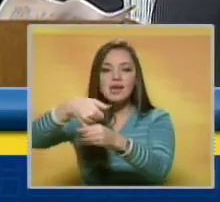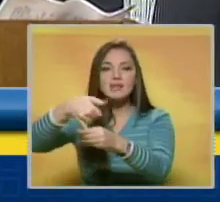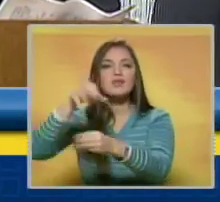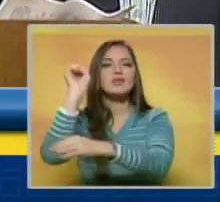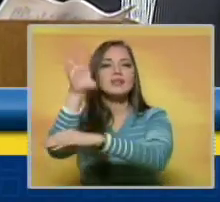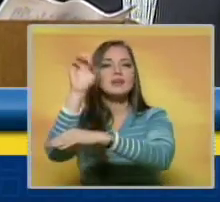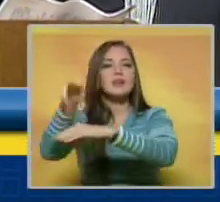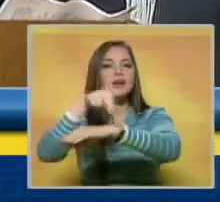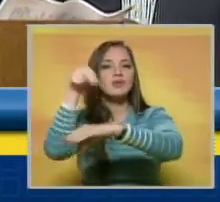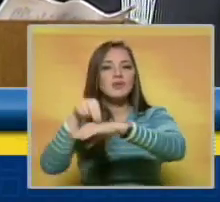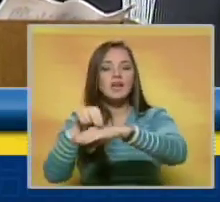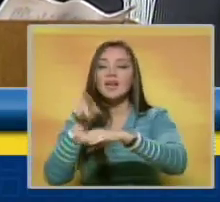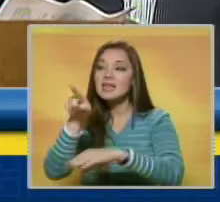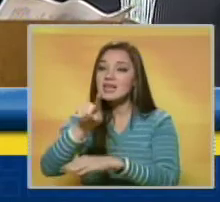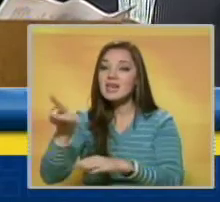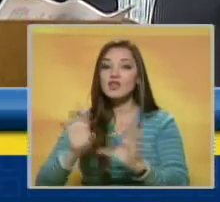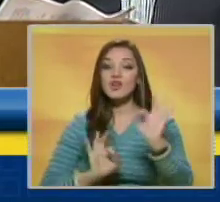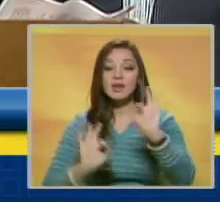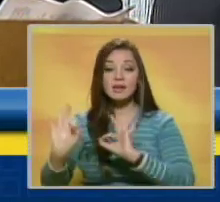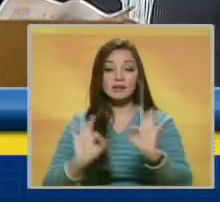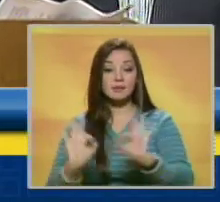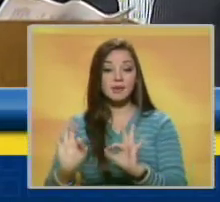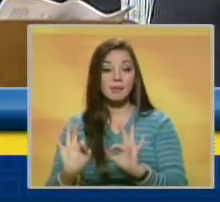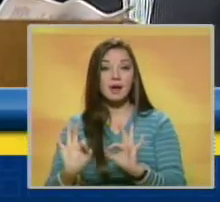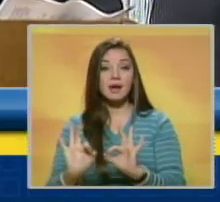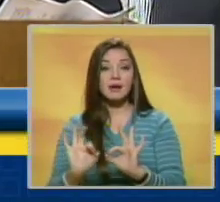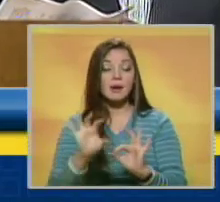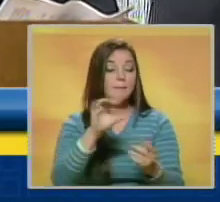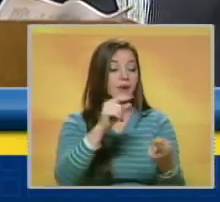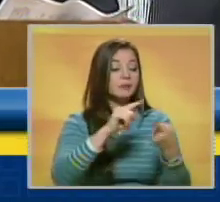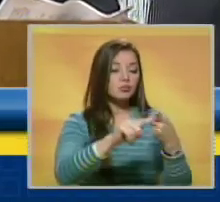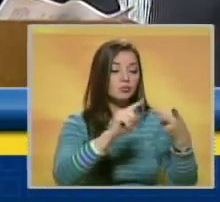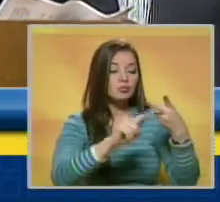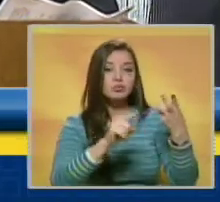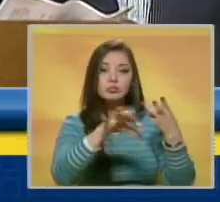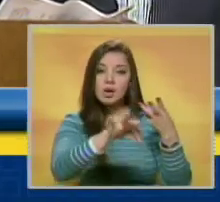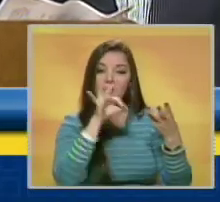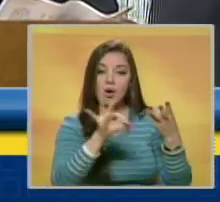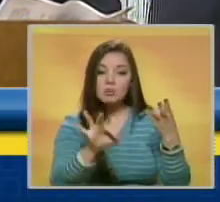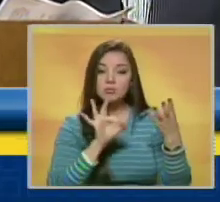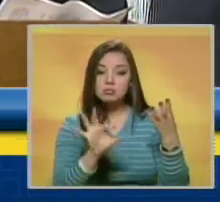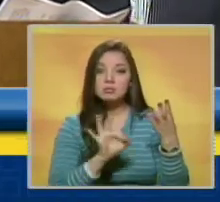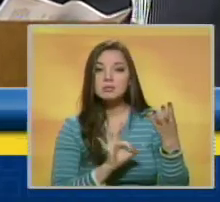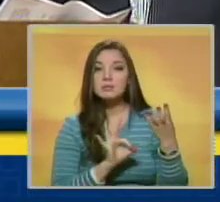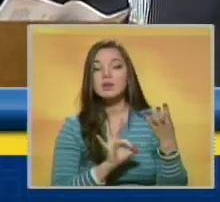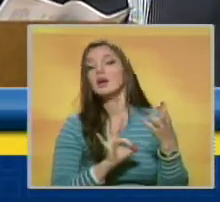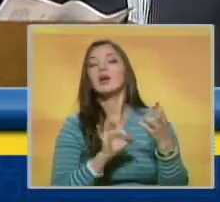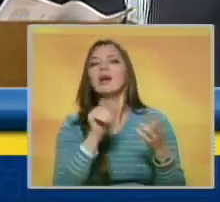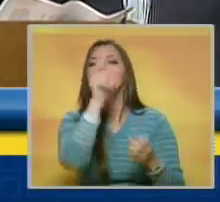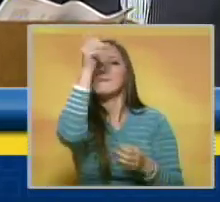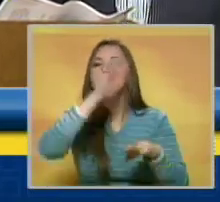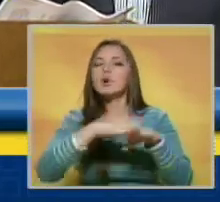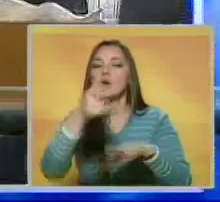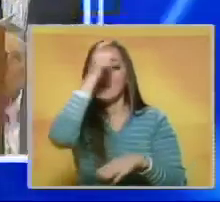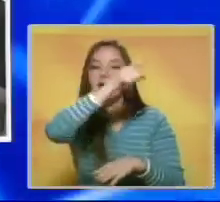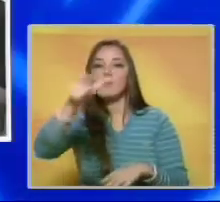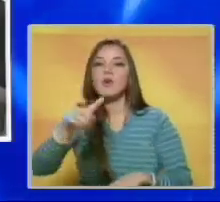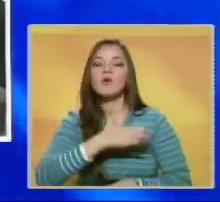prepare para contar los votos del pueblo venezolano que quiere cambio.